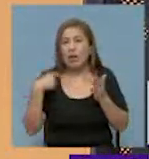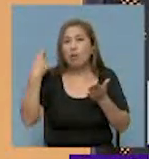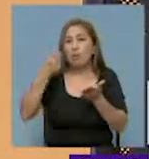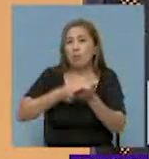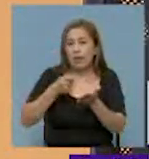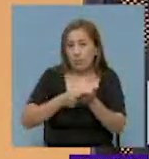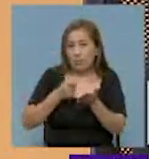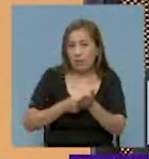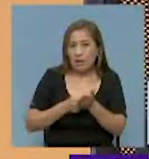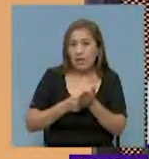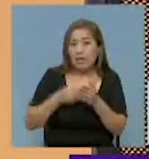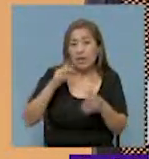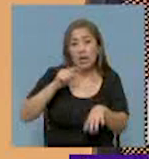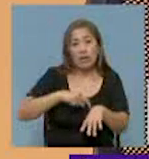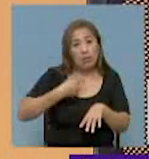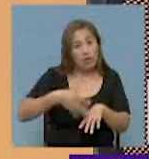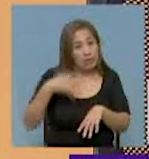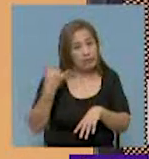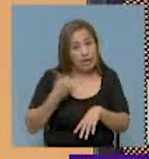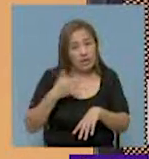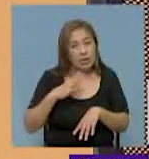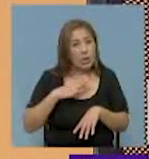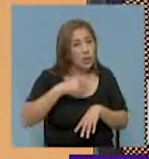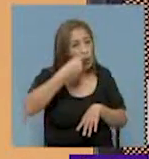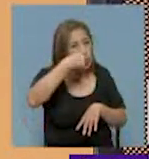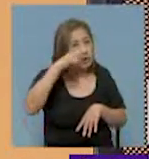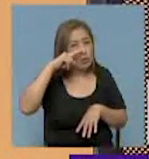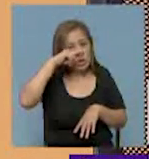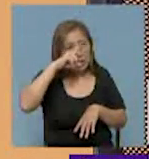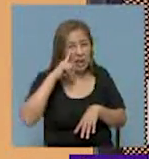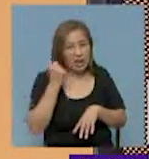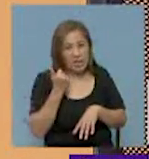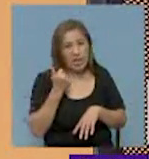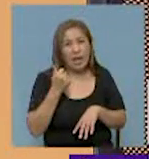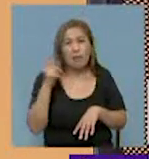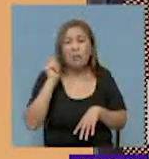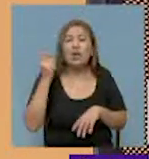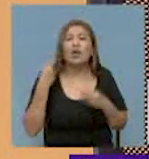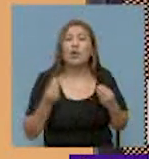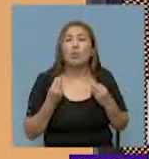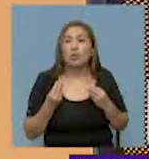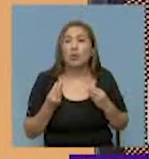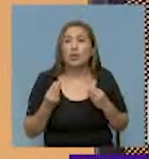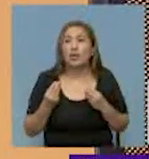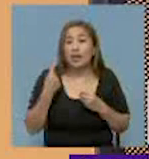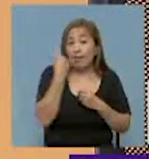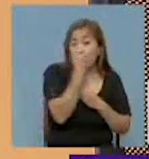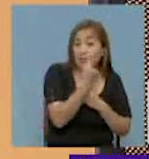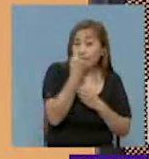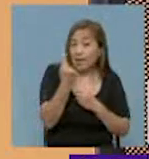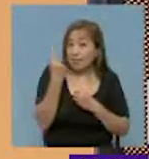rendición y estándar pasados para hacerlo pero desde últimos siete días digamos de último mes claro de cada mes